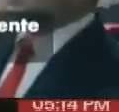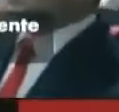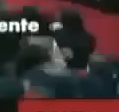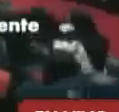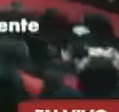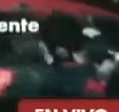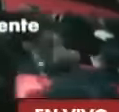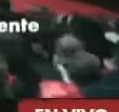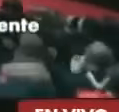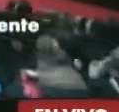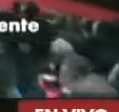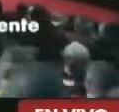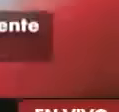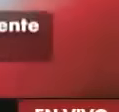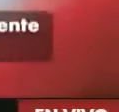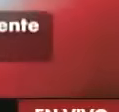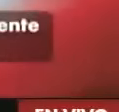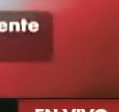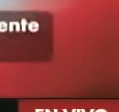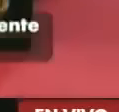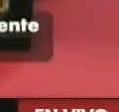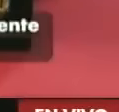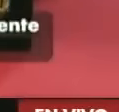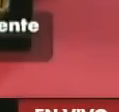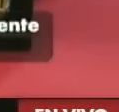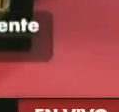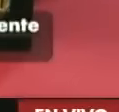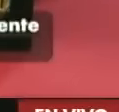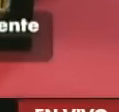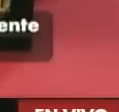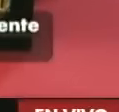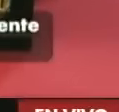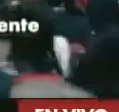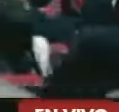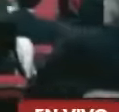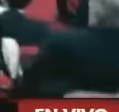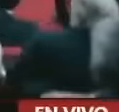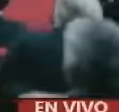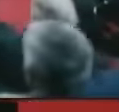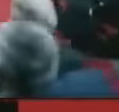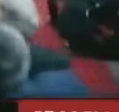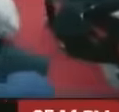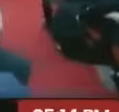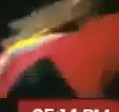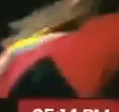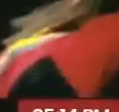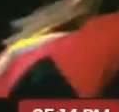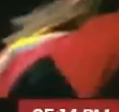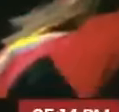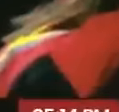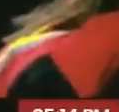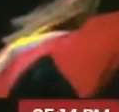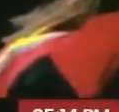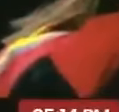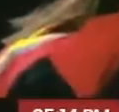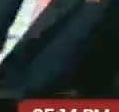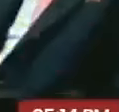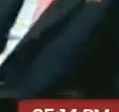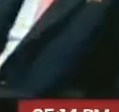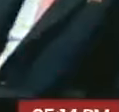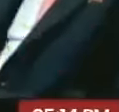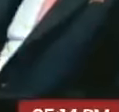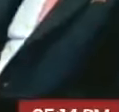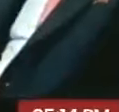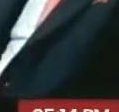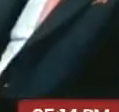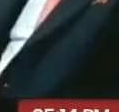Estado que esté conectado permanentemente con la necesidad y el querer de los que están a pie en las calles y necesitan